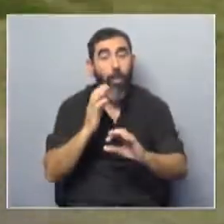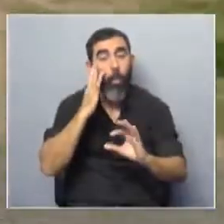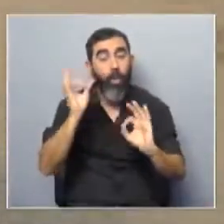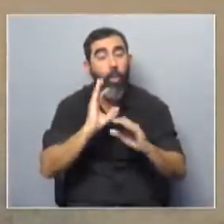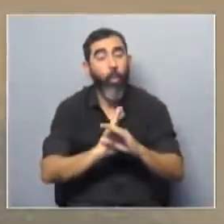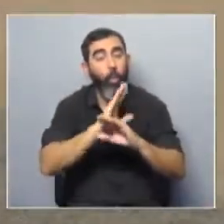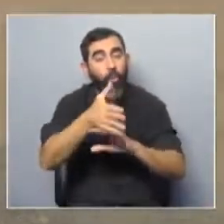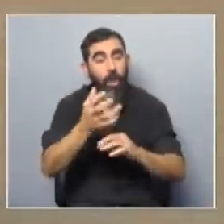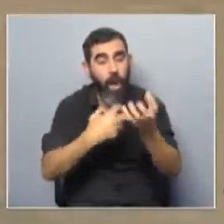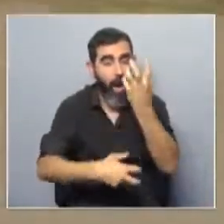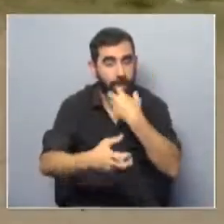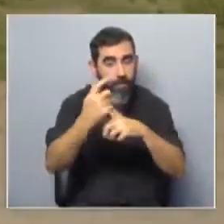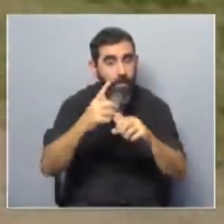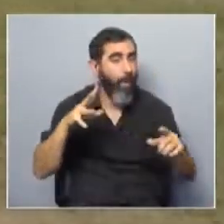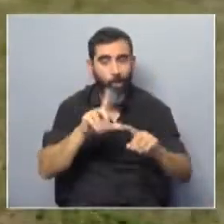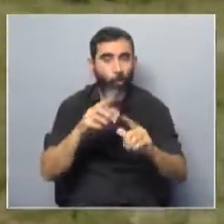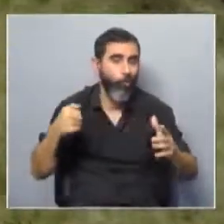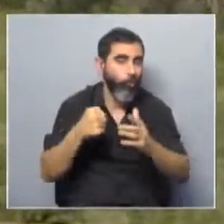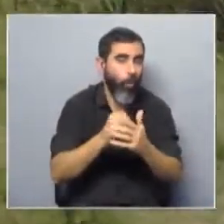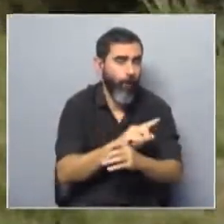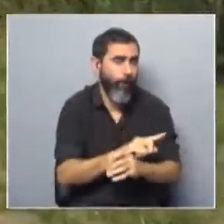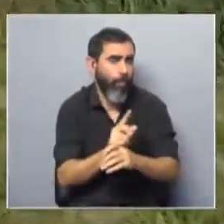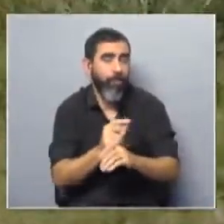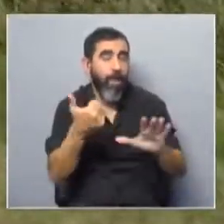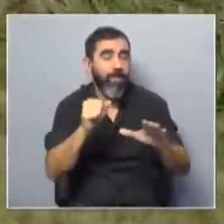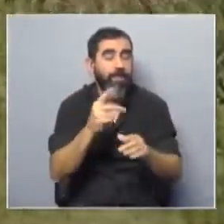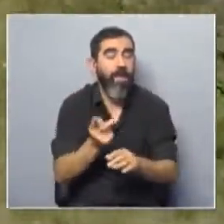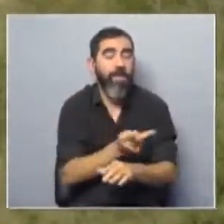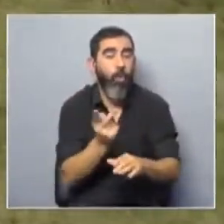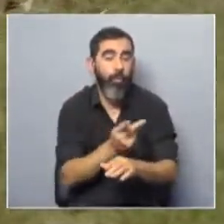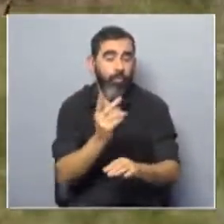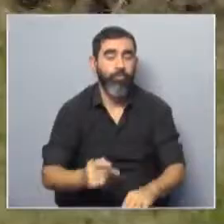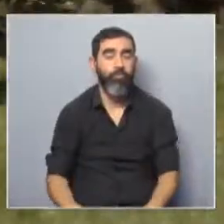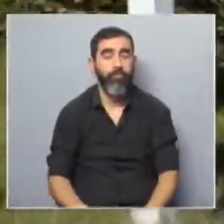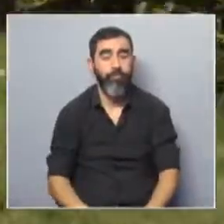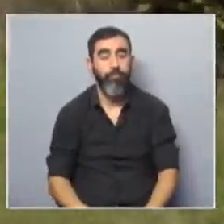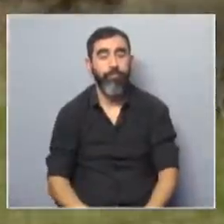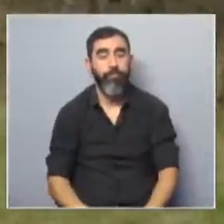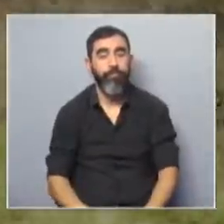evitar justamente que sean atropellados a una velocidad de 60 km por hora.